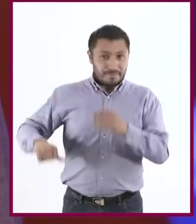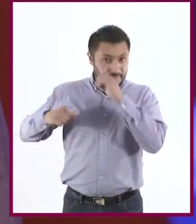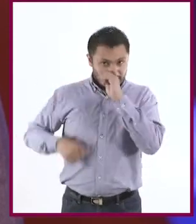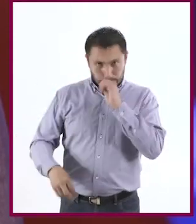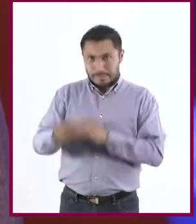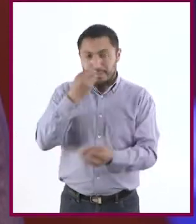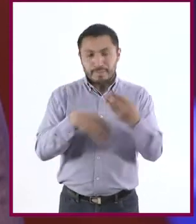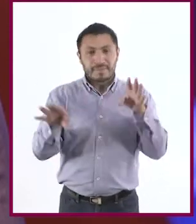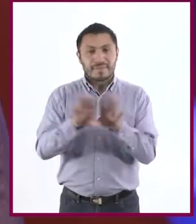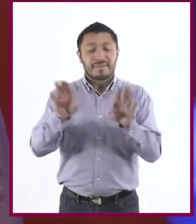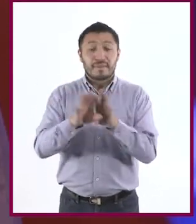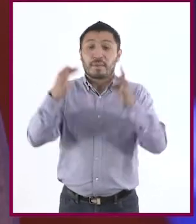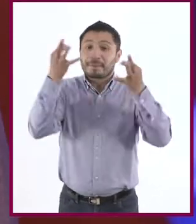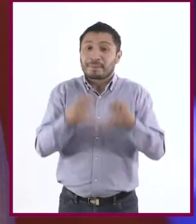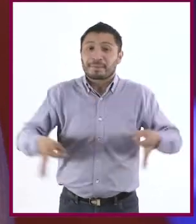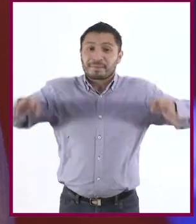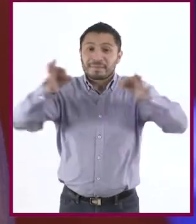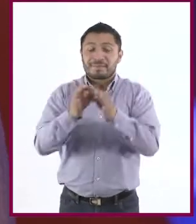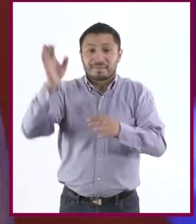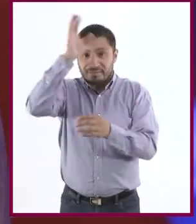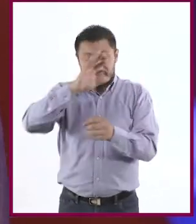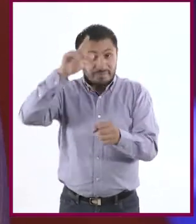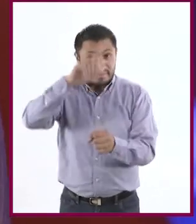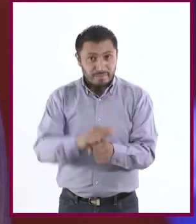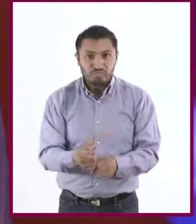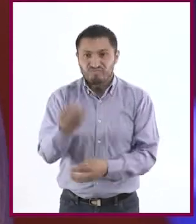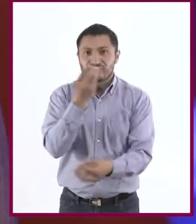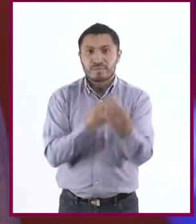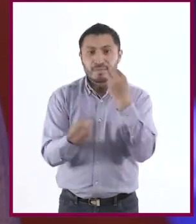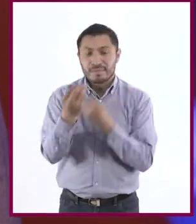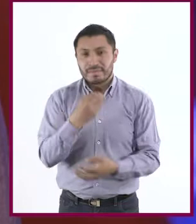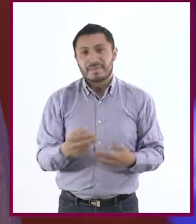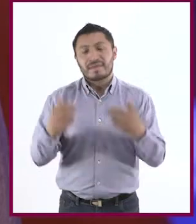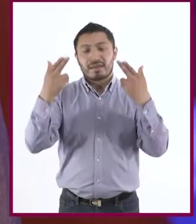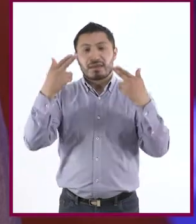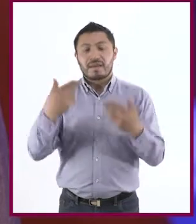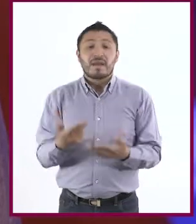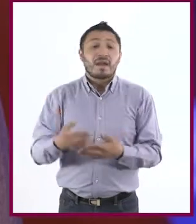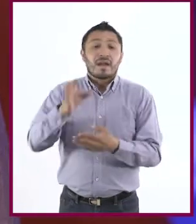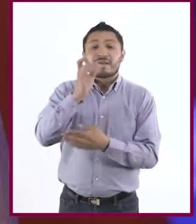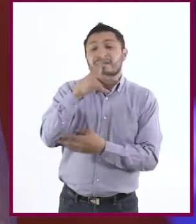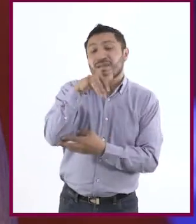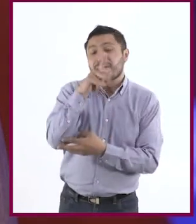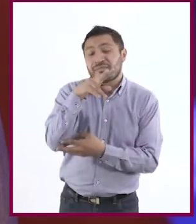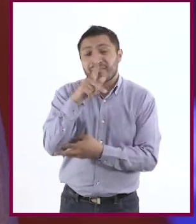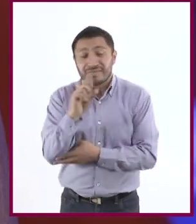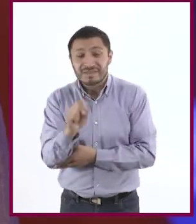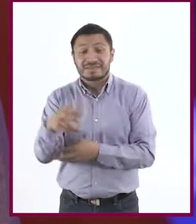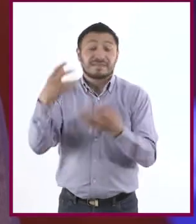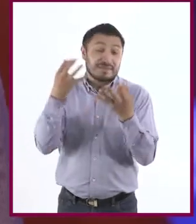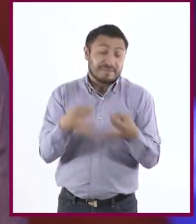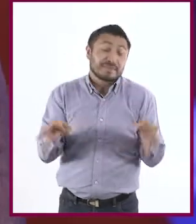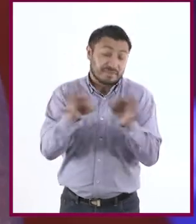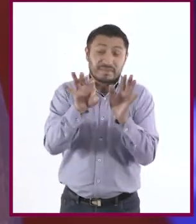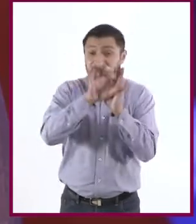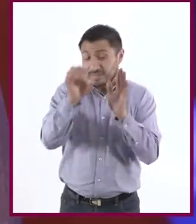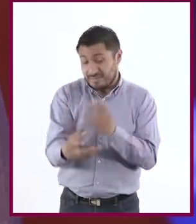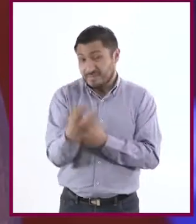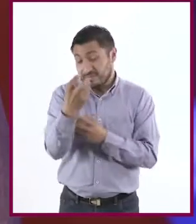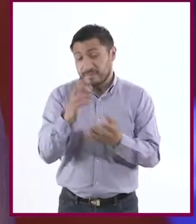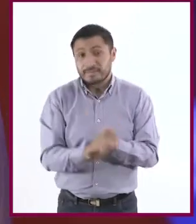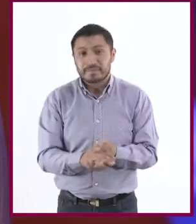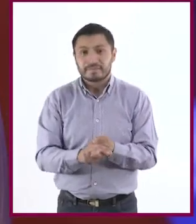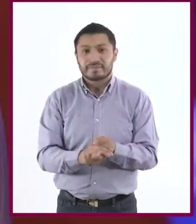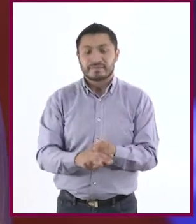sido considerada como parte fundamental de nuestra cultura. La comida del huerto de las chinampas prehispánicas son un claro ejemplo de ello. La fusión con la